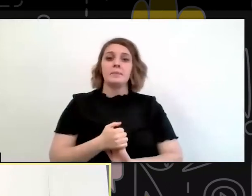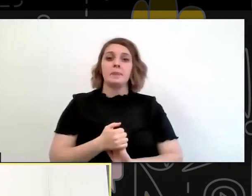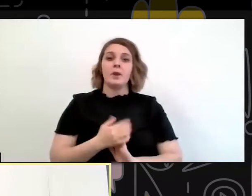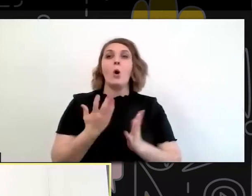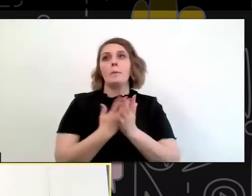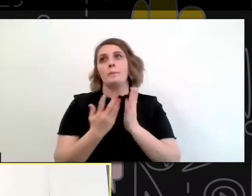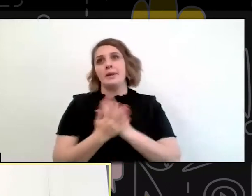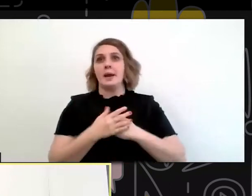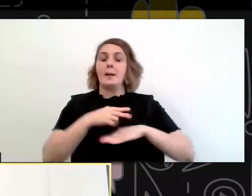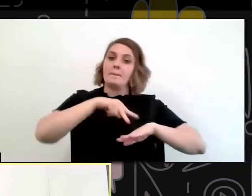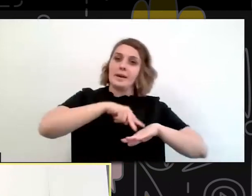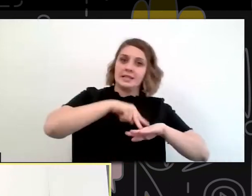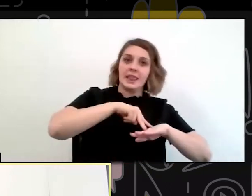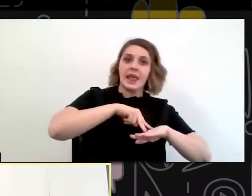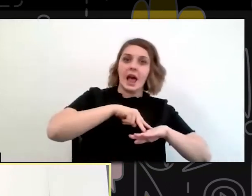y también por